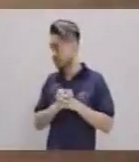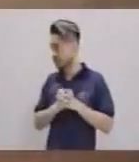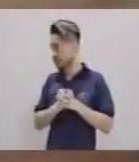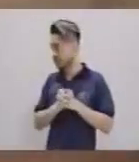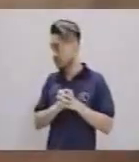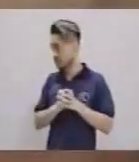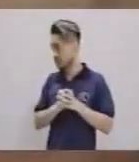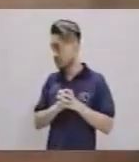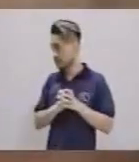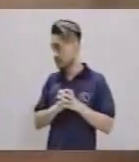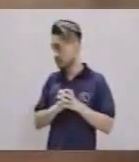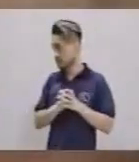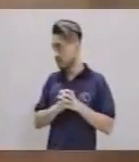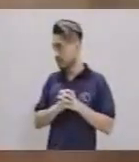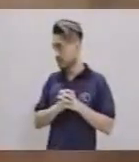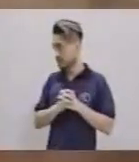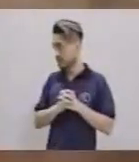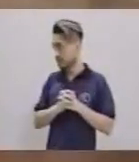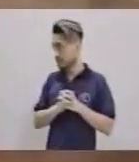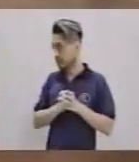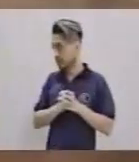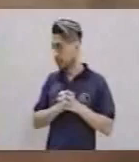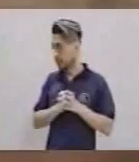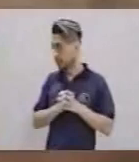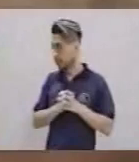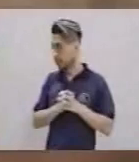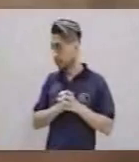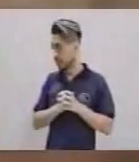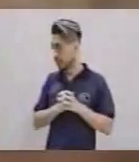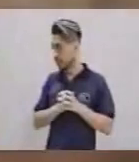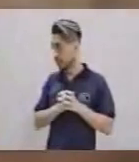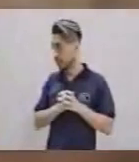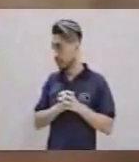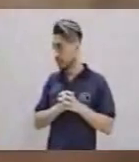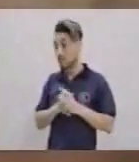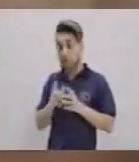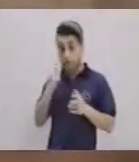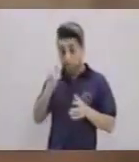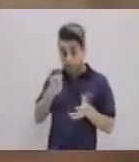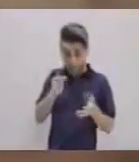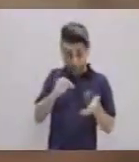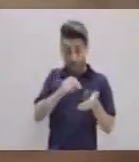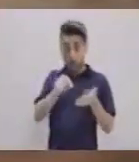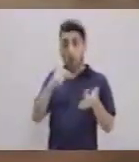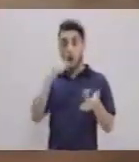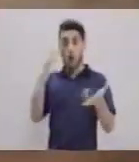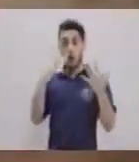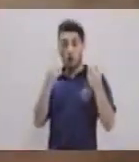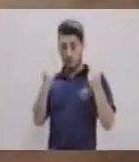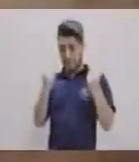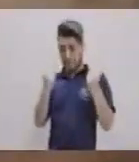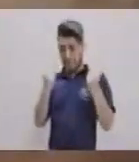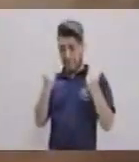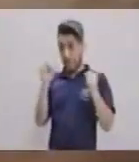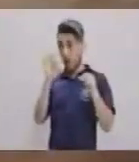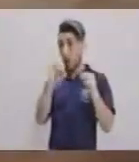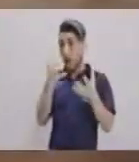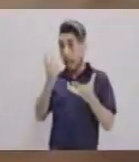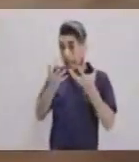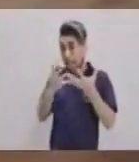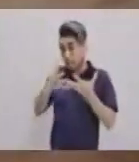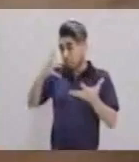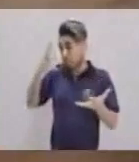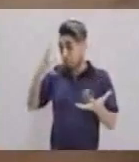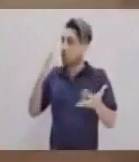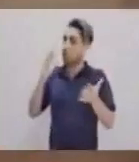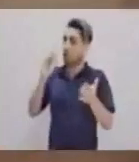Si de pronto observo que el tono o la temperatura está muy fuerte, pues le voy bajando,